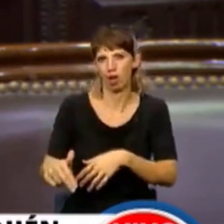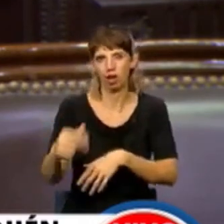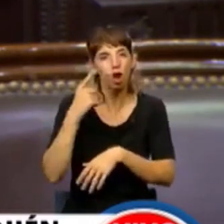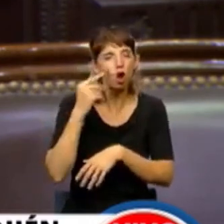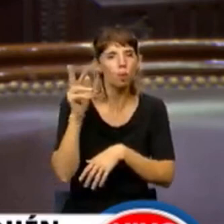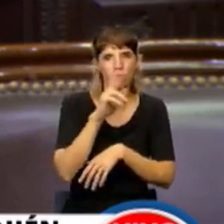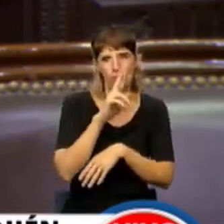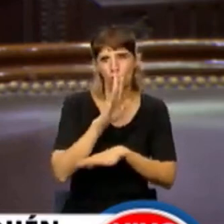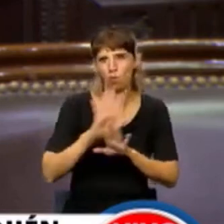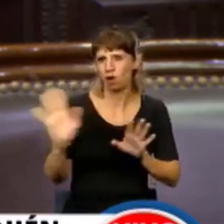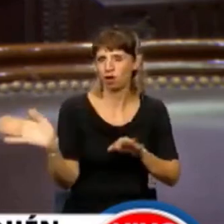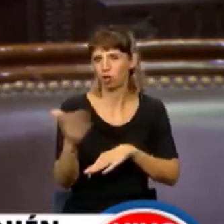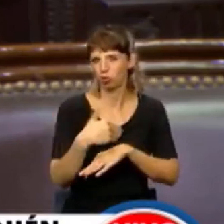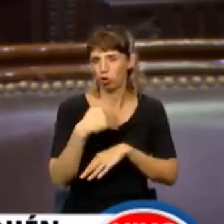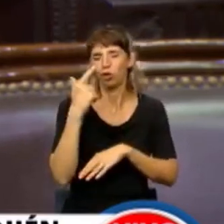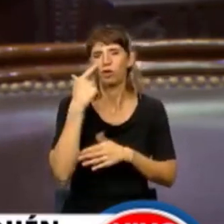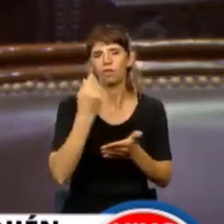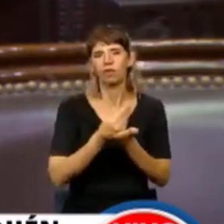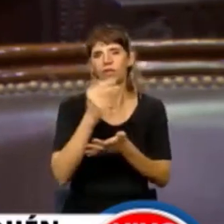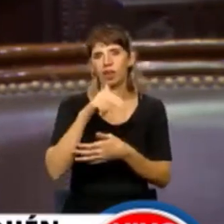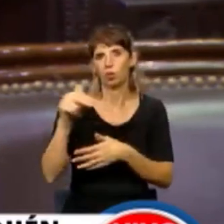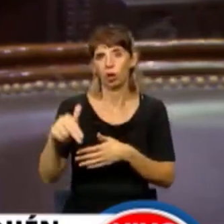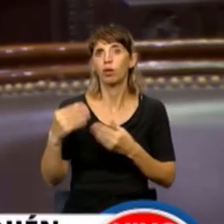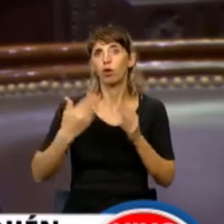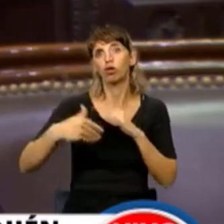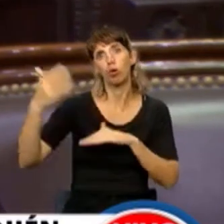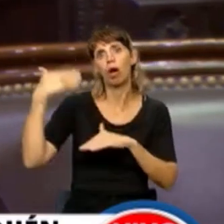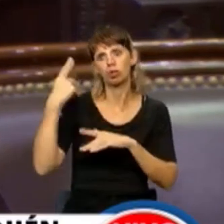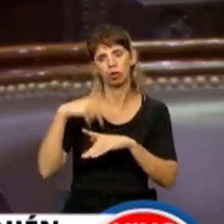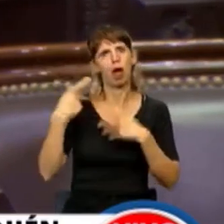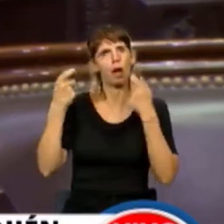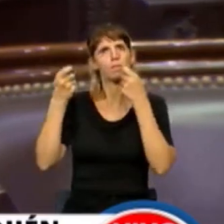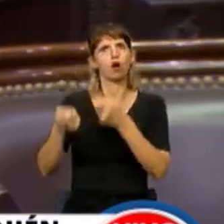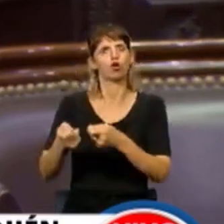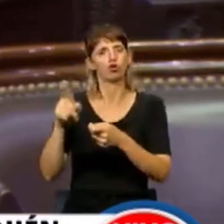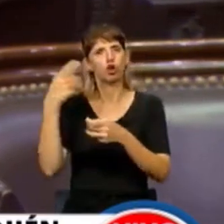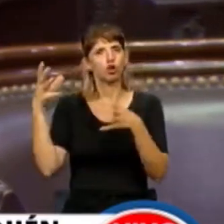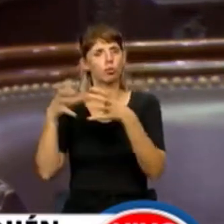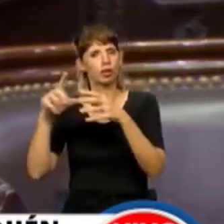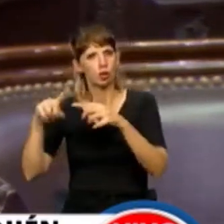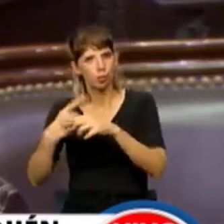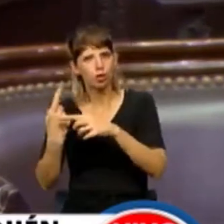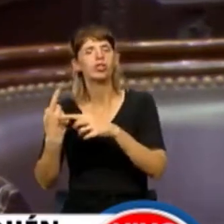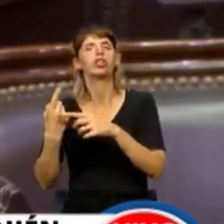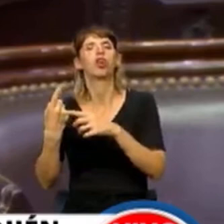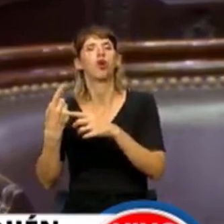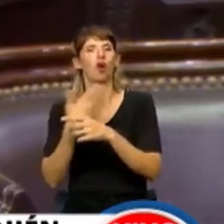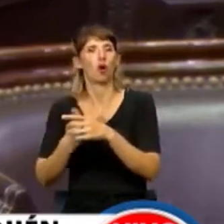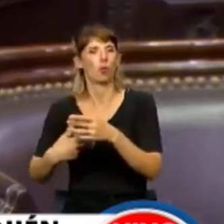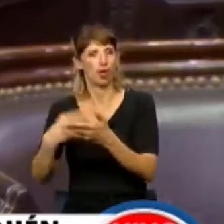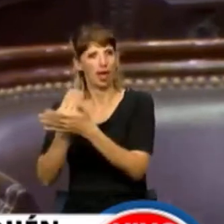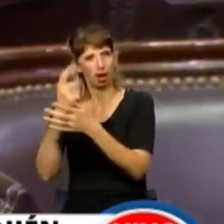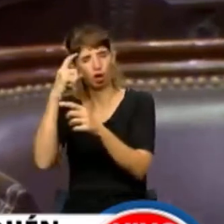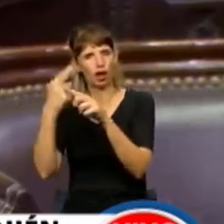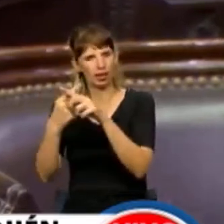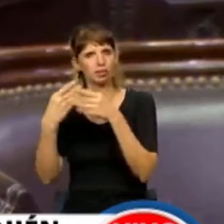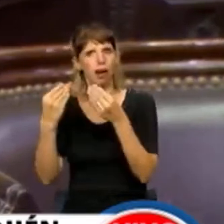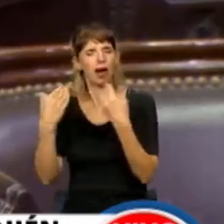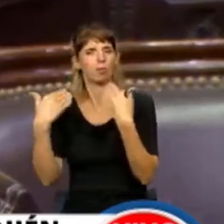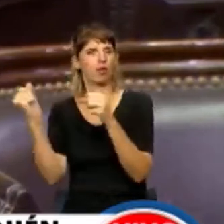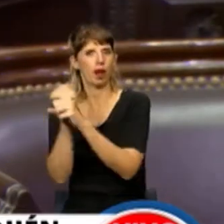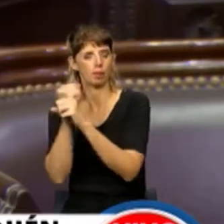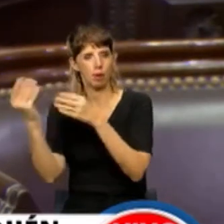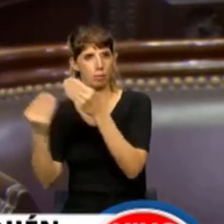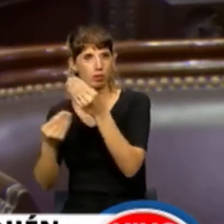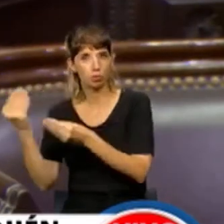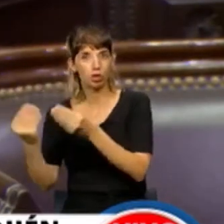apoyado a otro partido político que gobernaba el país para poder sancionar su presupuesto, para tener una herramienta de gobernabilidad, en